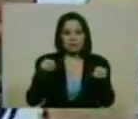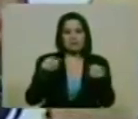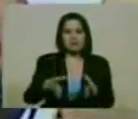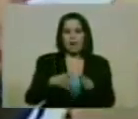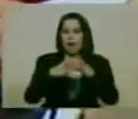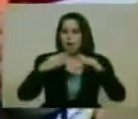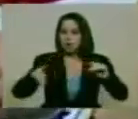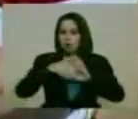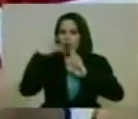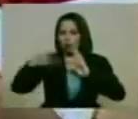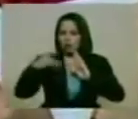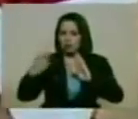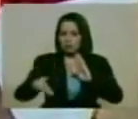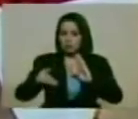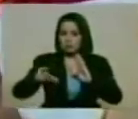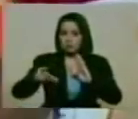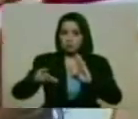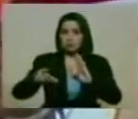para conocer.